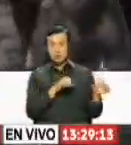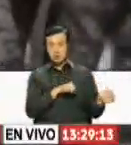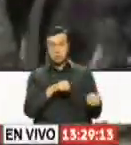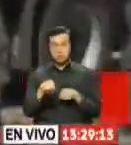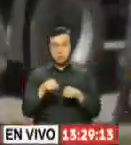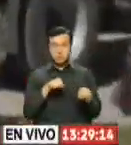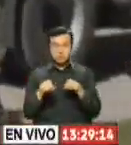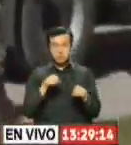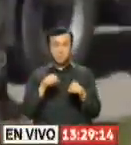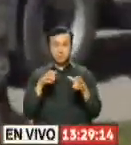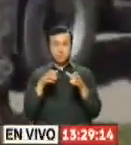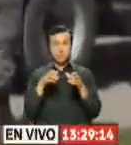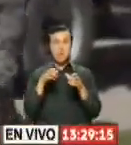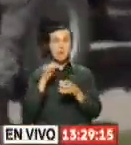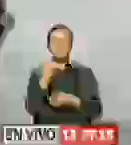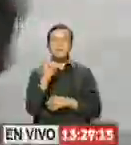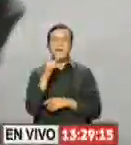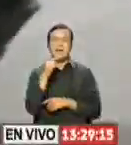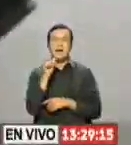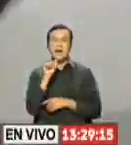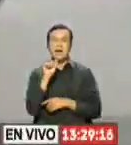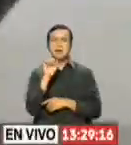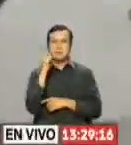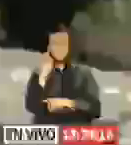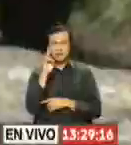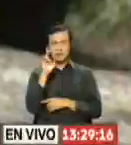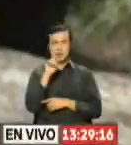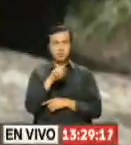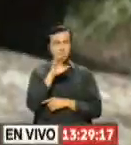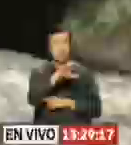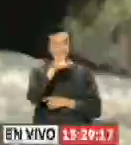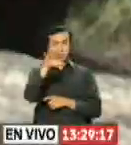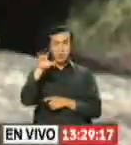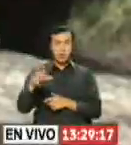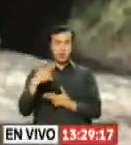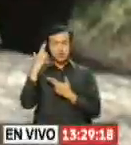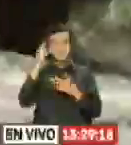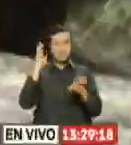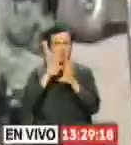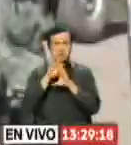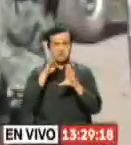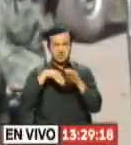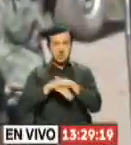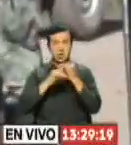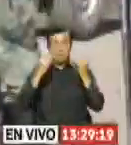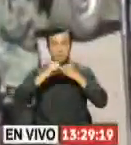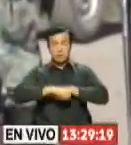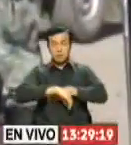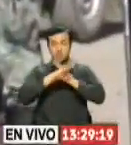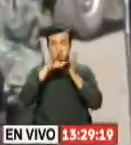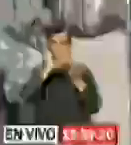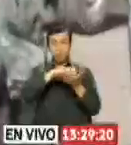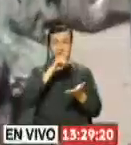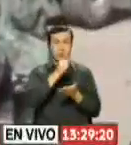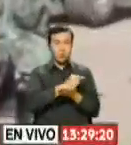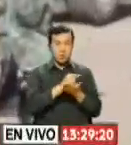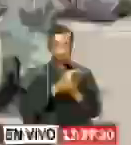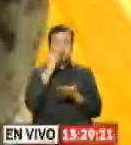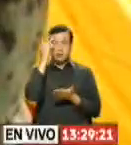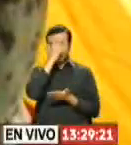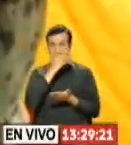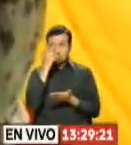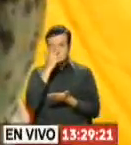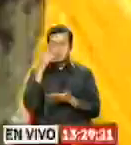operativo Mega Impacto 17. Varios recintos militares han sido allanados desde esta madrugada en las provincias de Guayas,